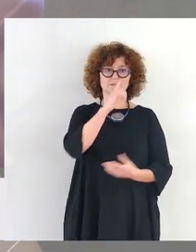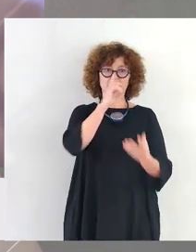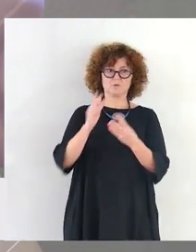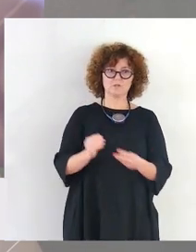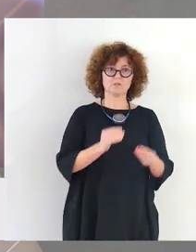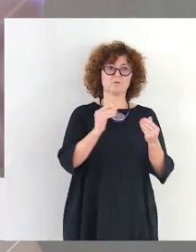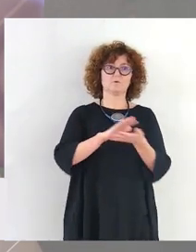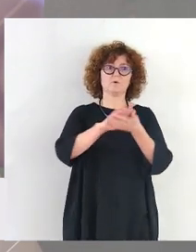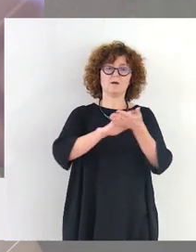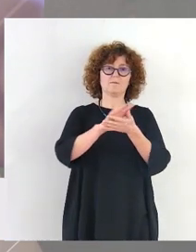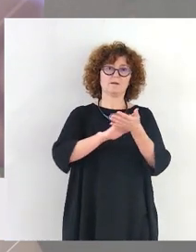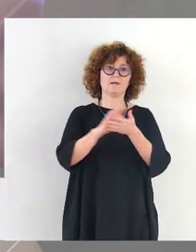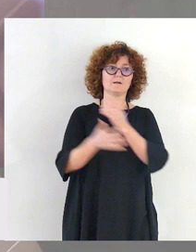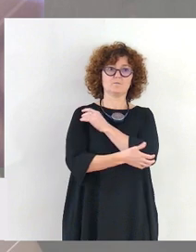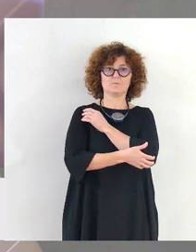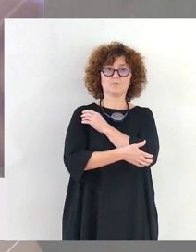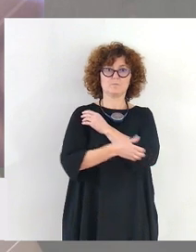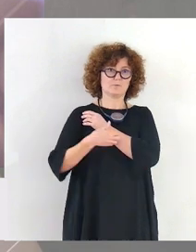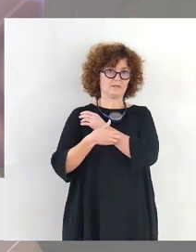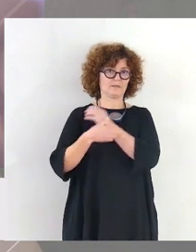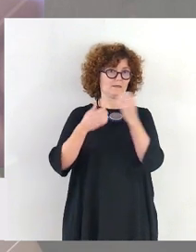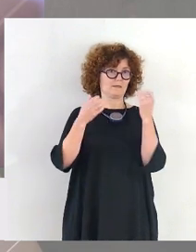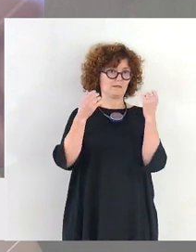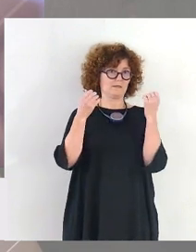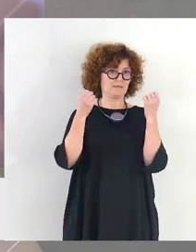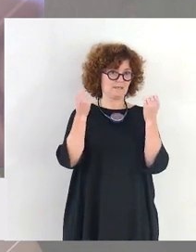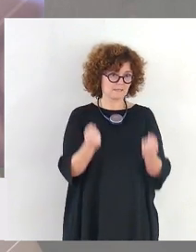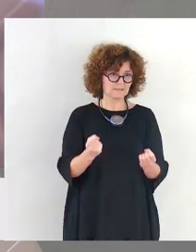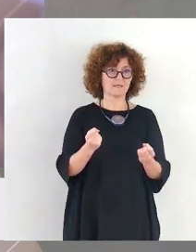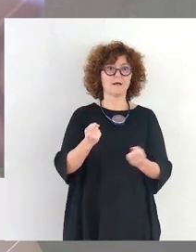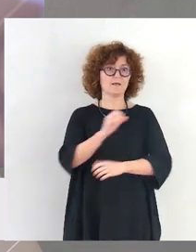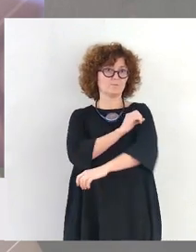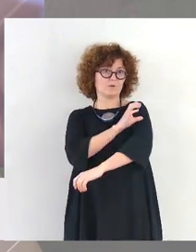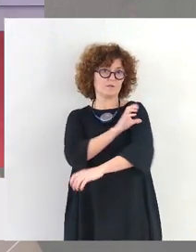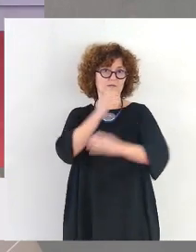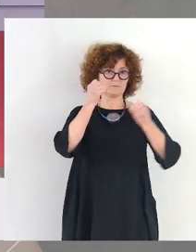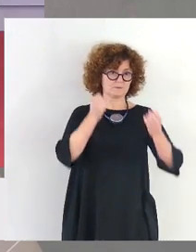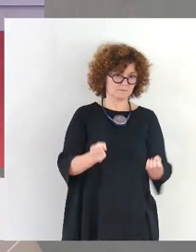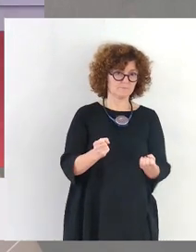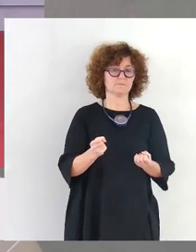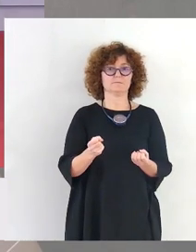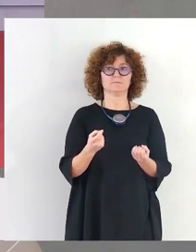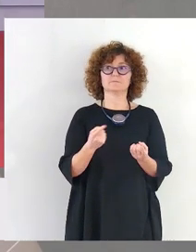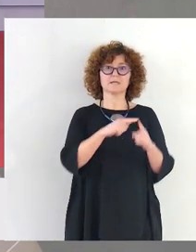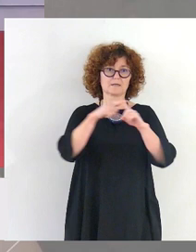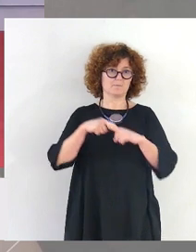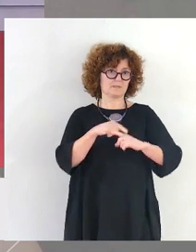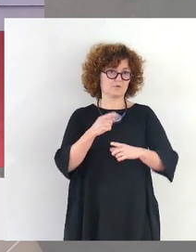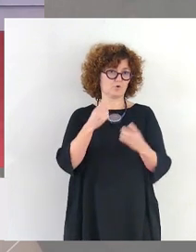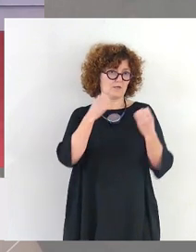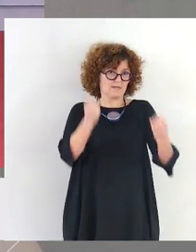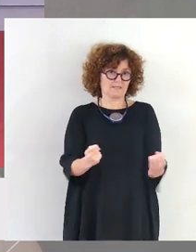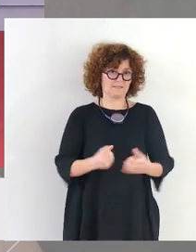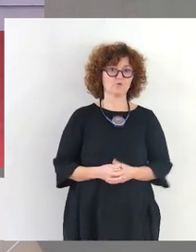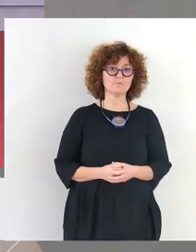energética de empoderamiento energético y de renta energética y hablando de pobreza energética